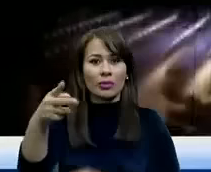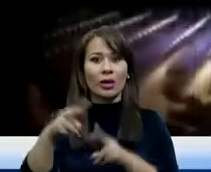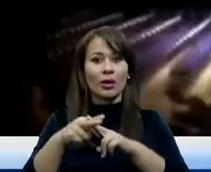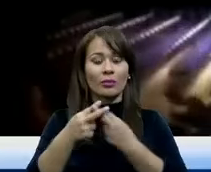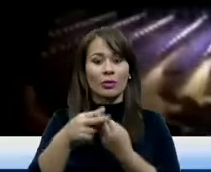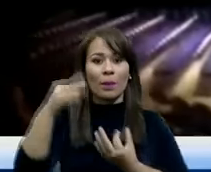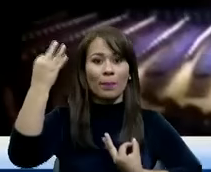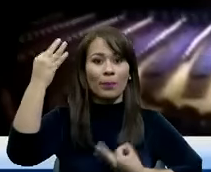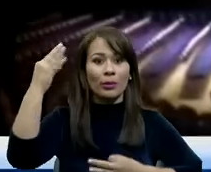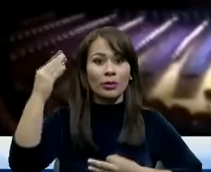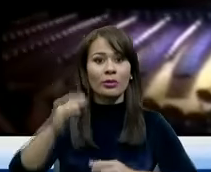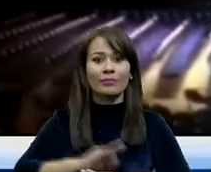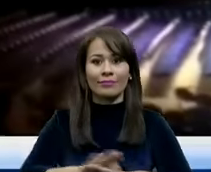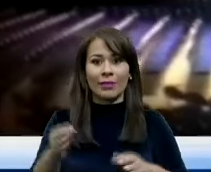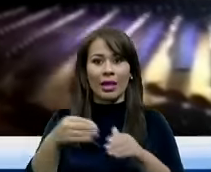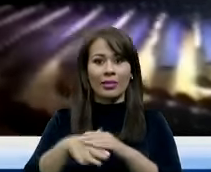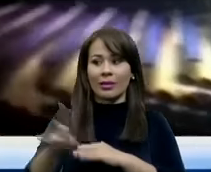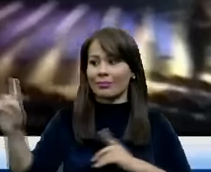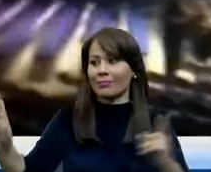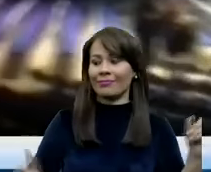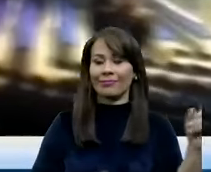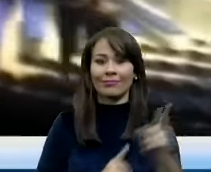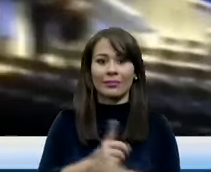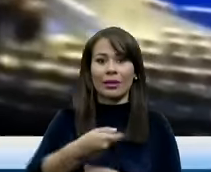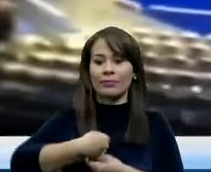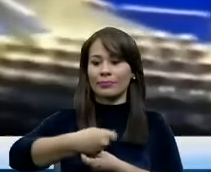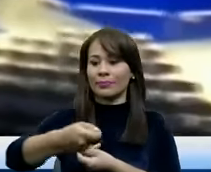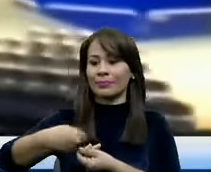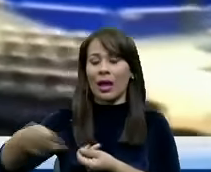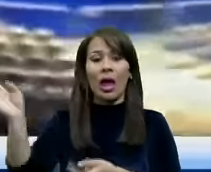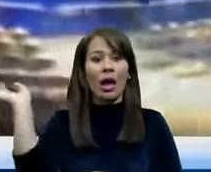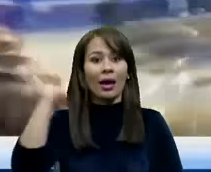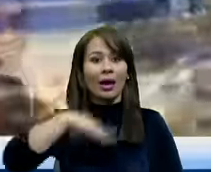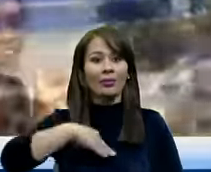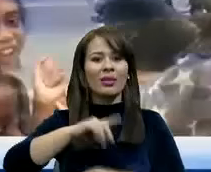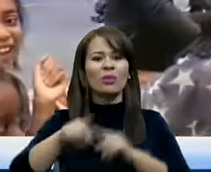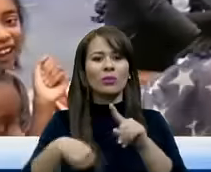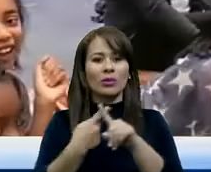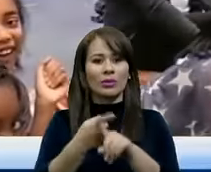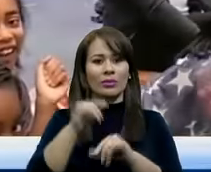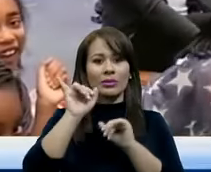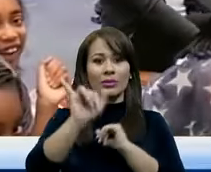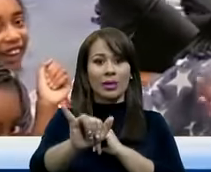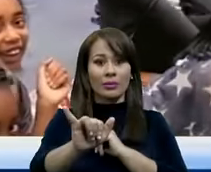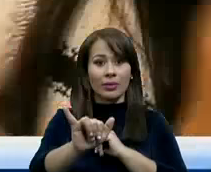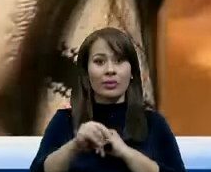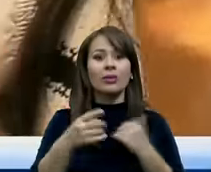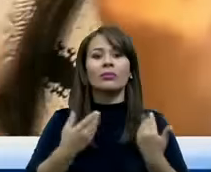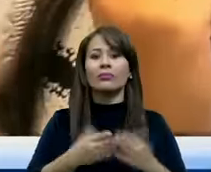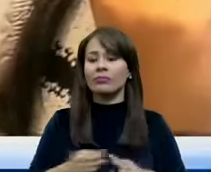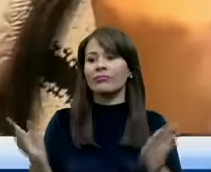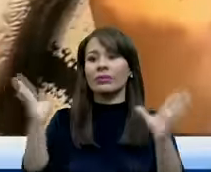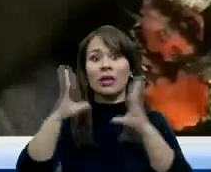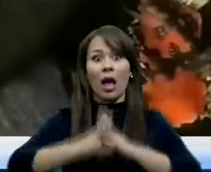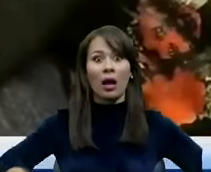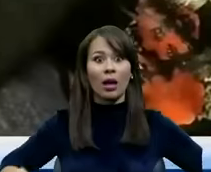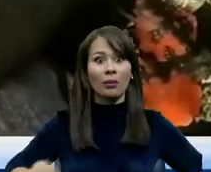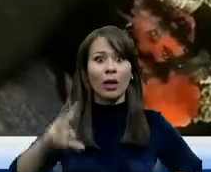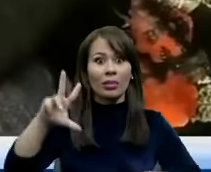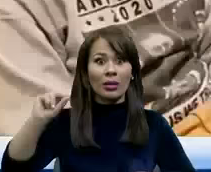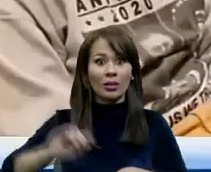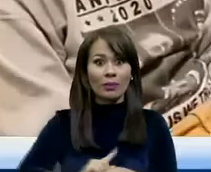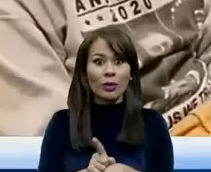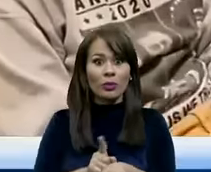política. Las entradas para el evento se repartieron de manera gratuita el pasado sábado y se agotaron en solo media